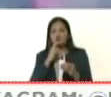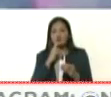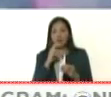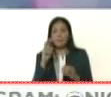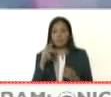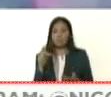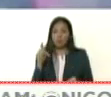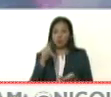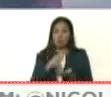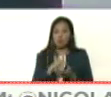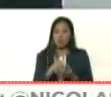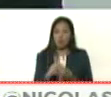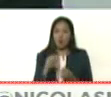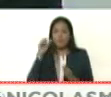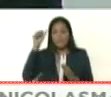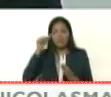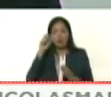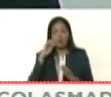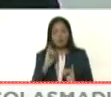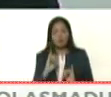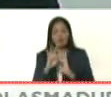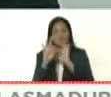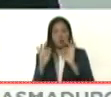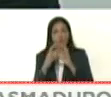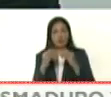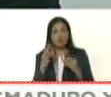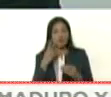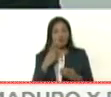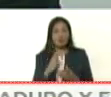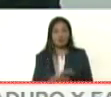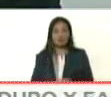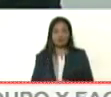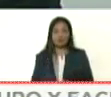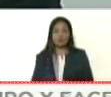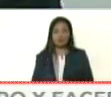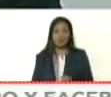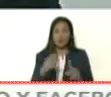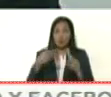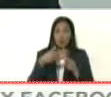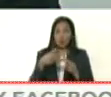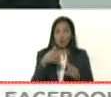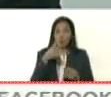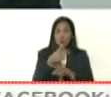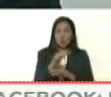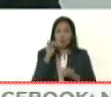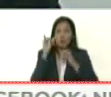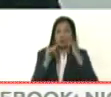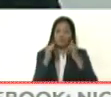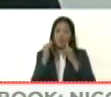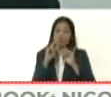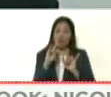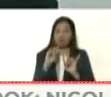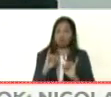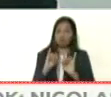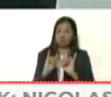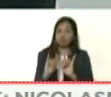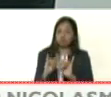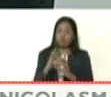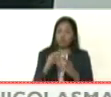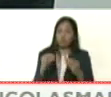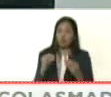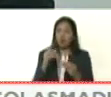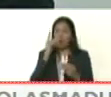también de unas horas antes de que llegaran al hotel, la fiesta en la que estaba Freddy